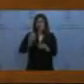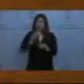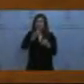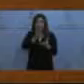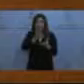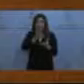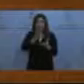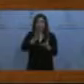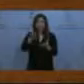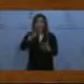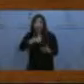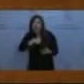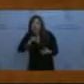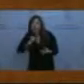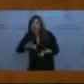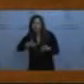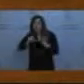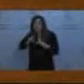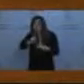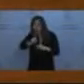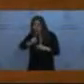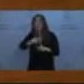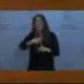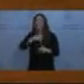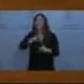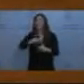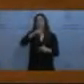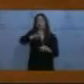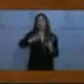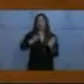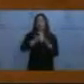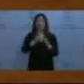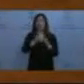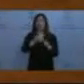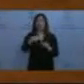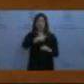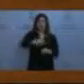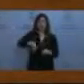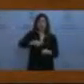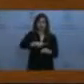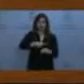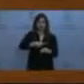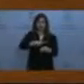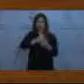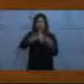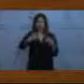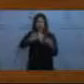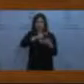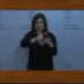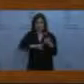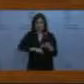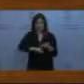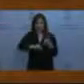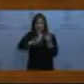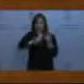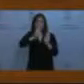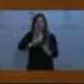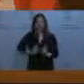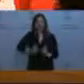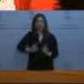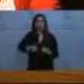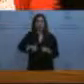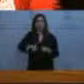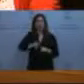acaso no les dejan. Bueno, por lo menos en esta ocasión, el Grupo Parlamentario Podemos ya no les enmendo el texto. Con lo cual, bueno, pues parece que ya el